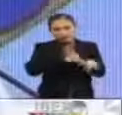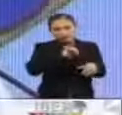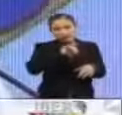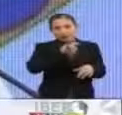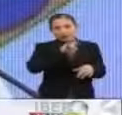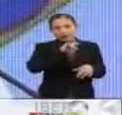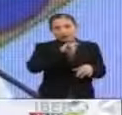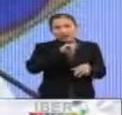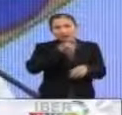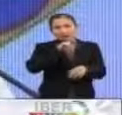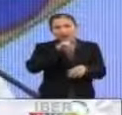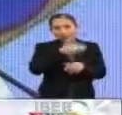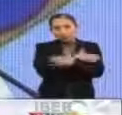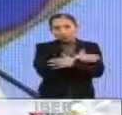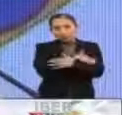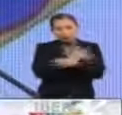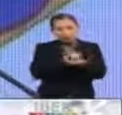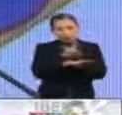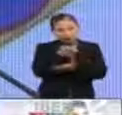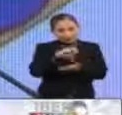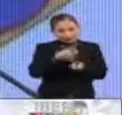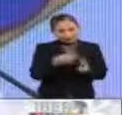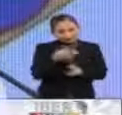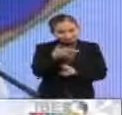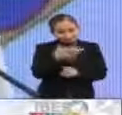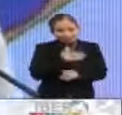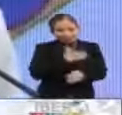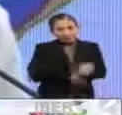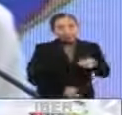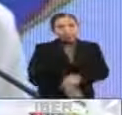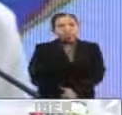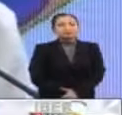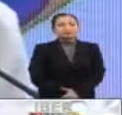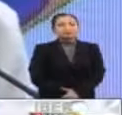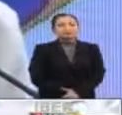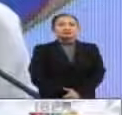Iberoamérica al Día. Un fuerte abrazo. No, al contrario, muchas gracias. Buena tarde. Hasta luego. Gracias.